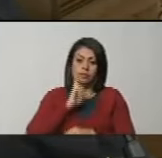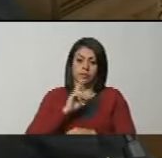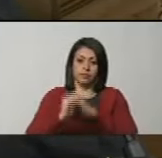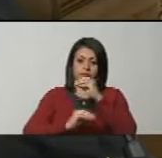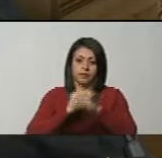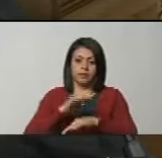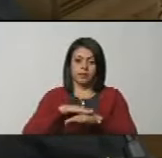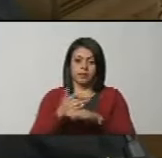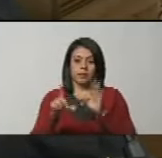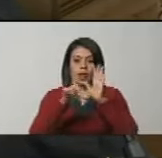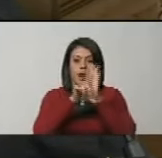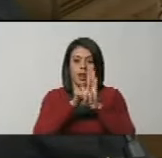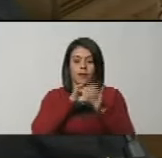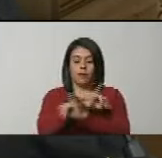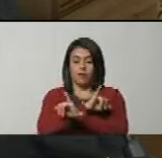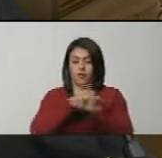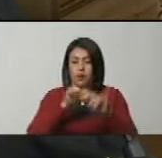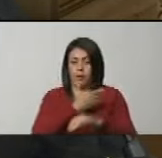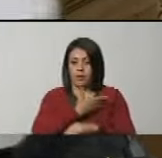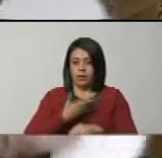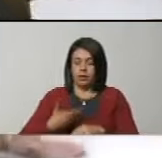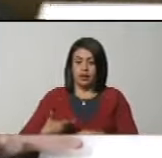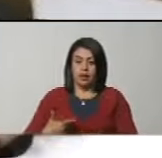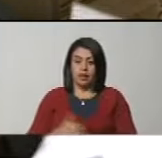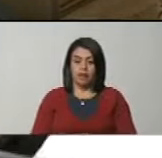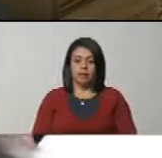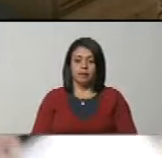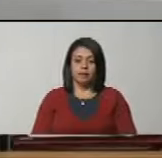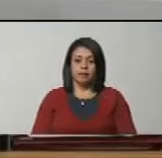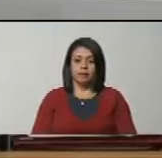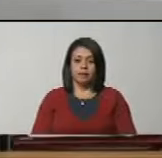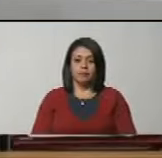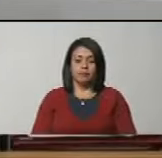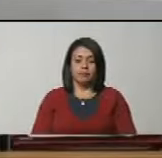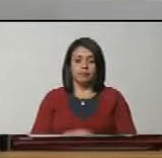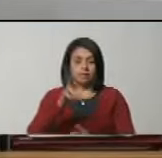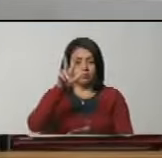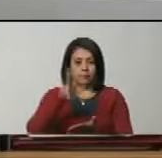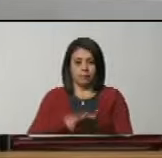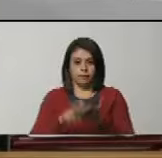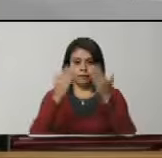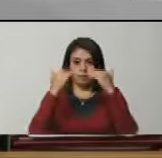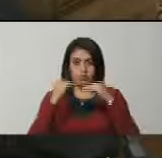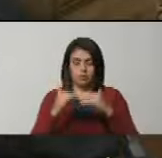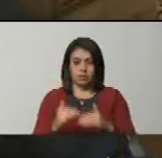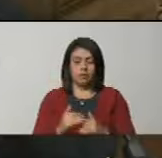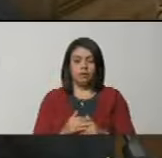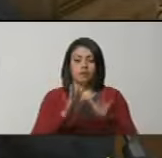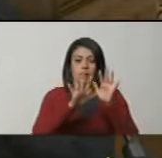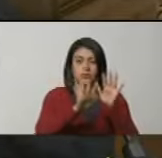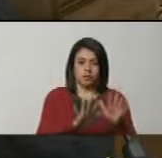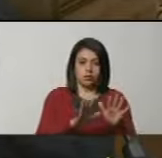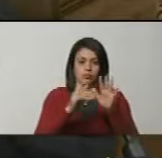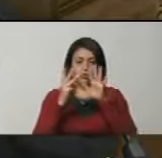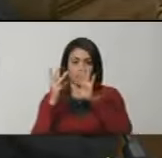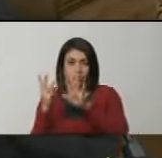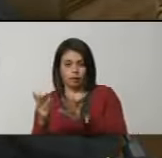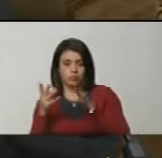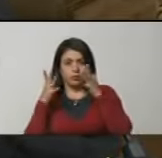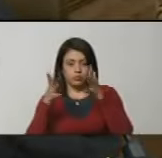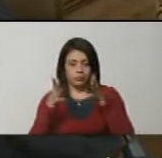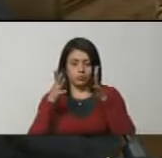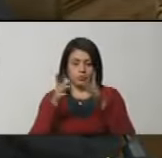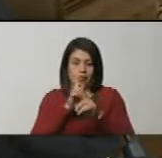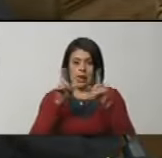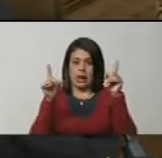Venezuela y la ley. Es todo, ciudadano presidente. En consideración, el artículo queda aprobado. Siguiente. Vigésimo octavo. Se sugiere